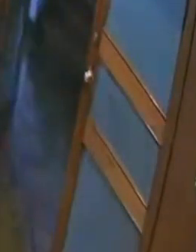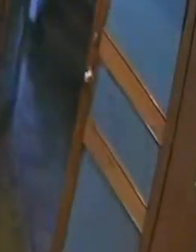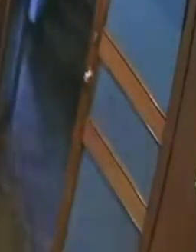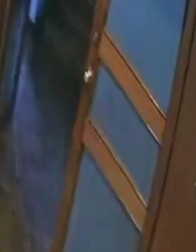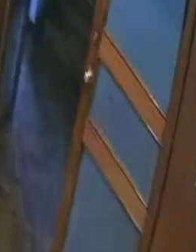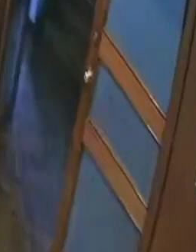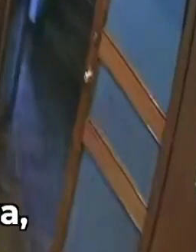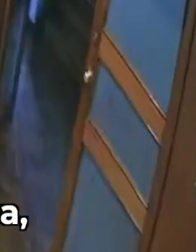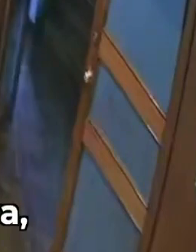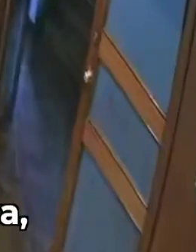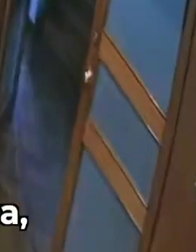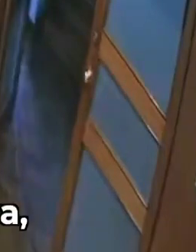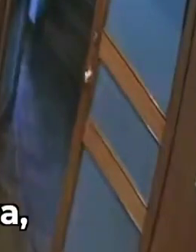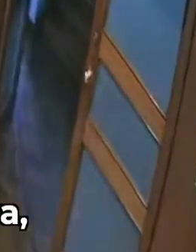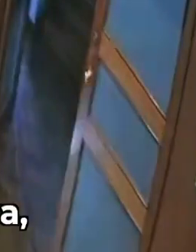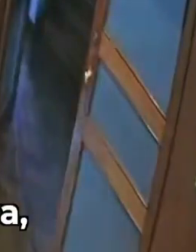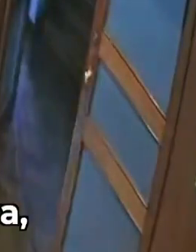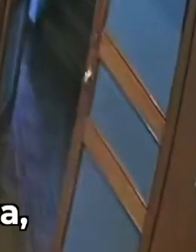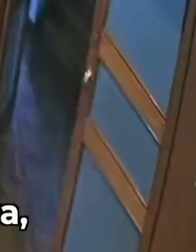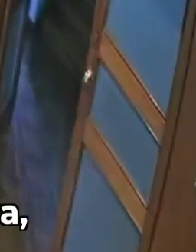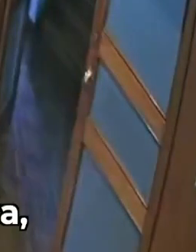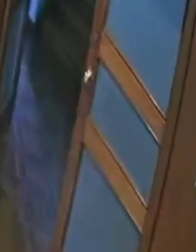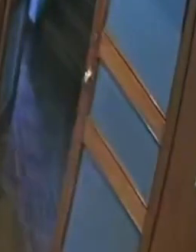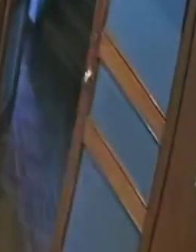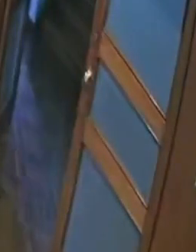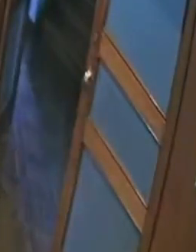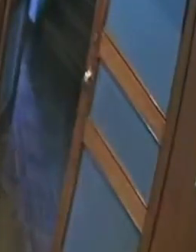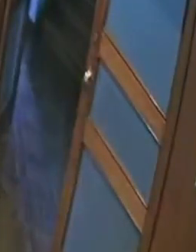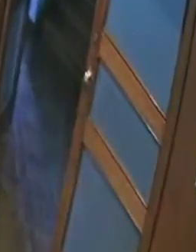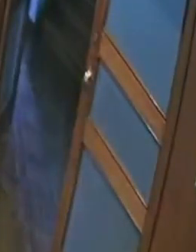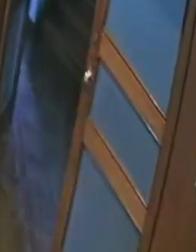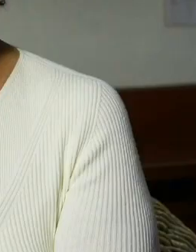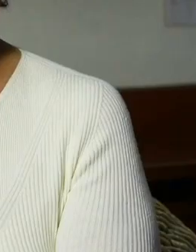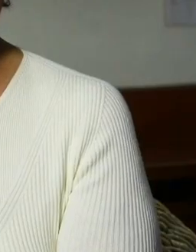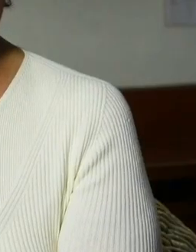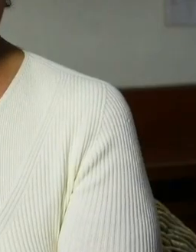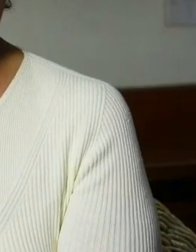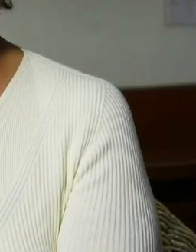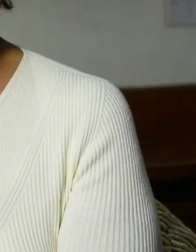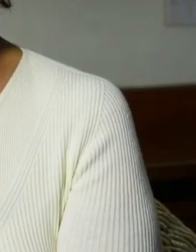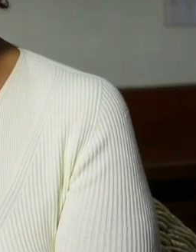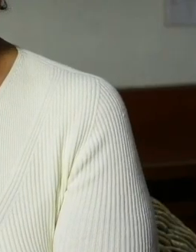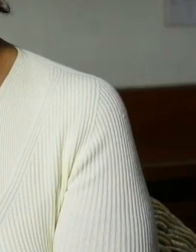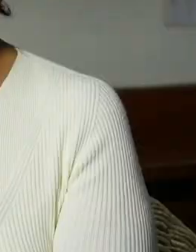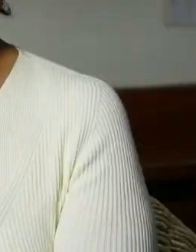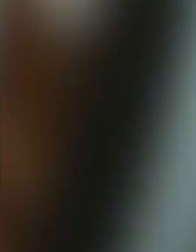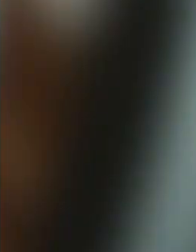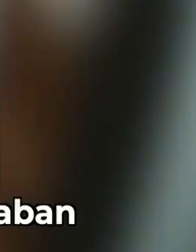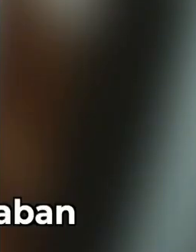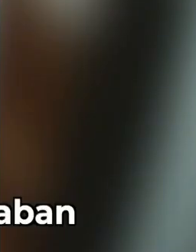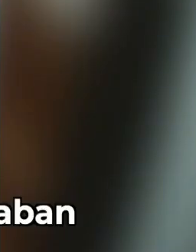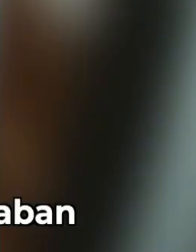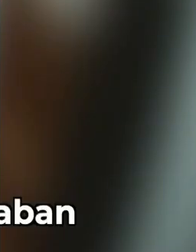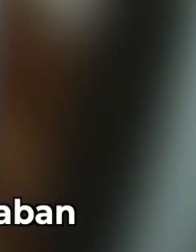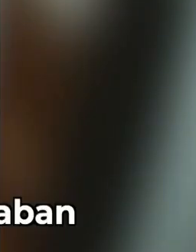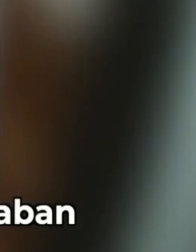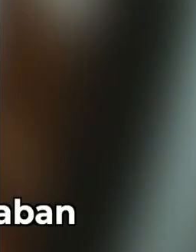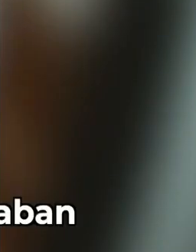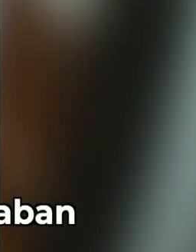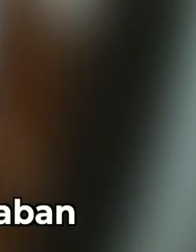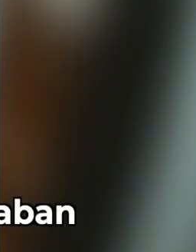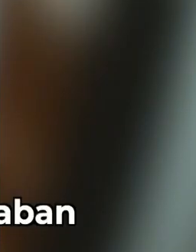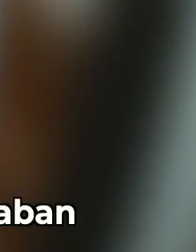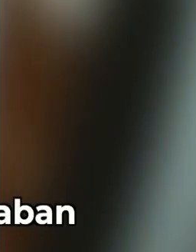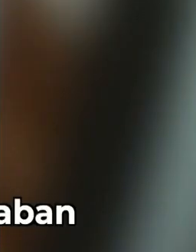soy Eva Balbuena, comunícame con la embajadora, rápido, muévete, es una emergencia. Y ya cuando le